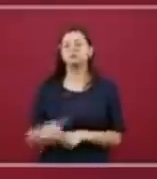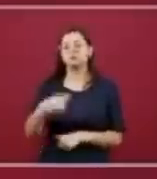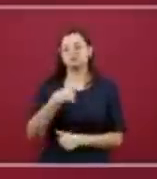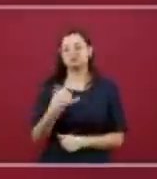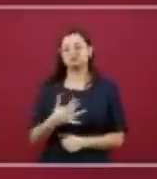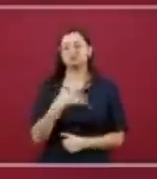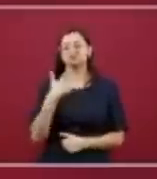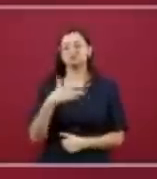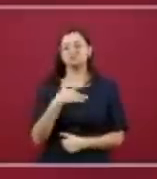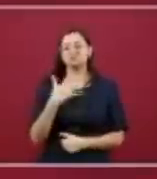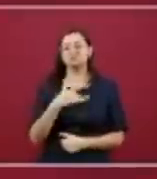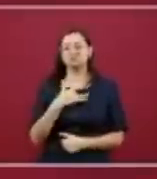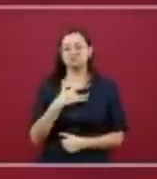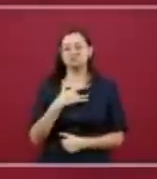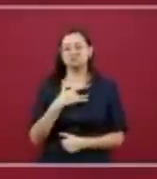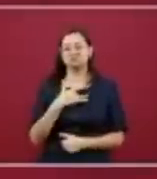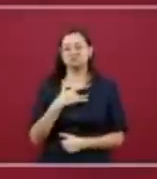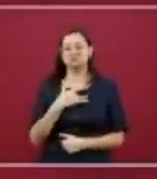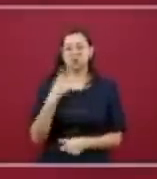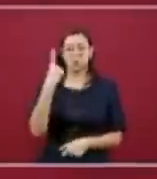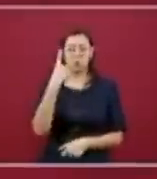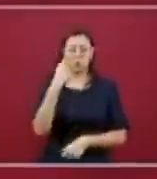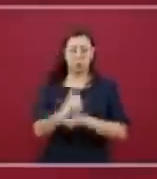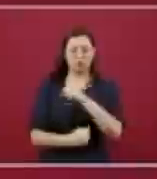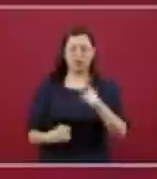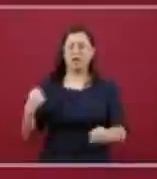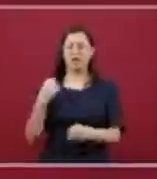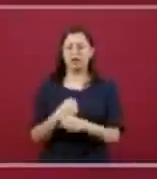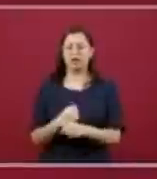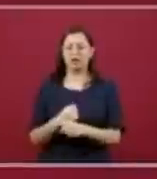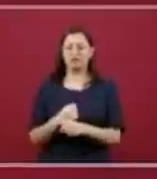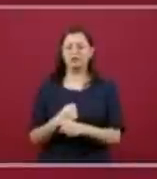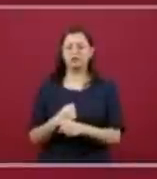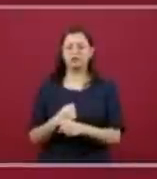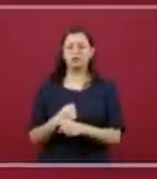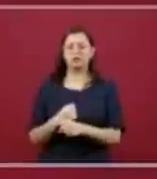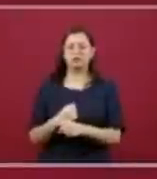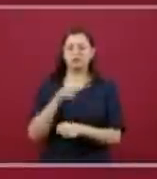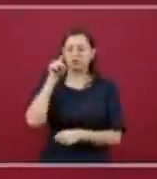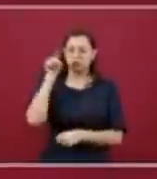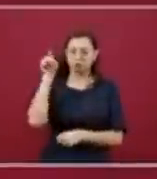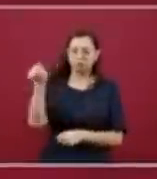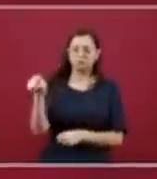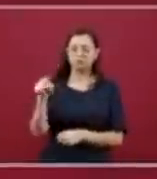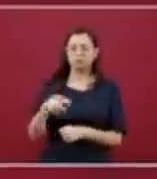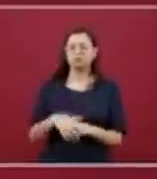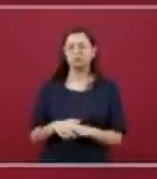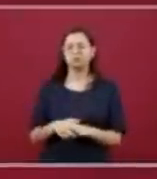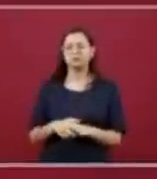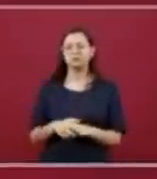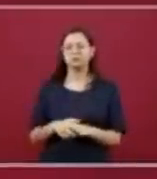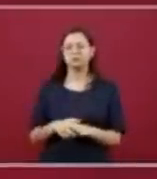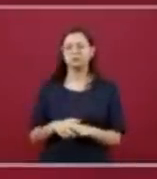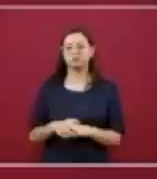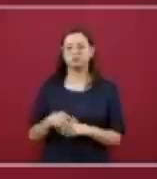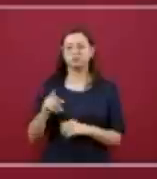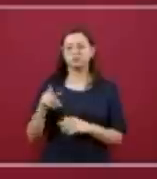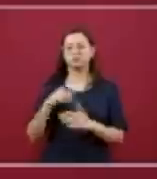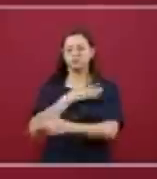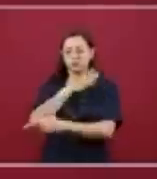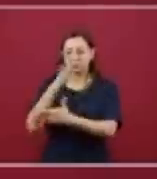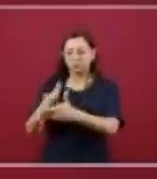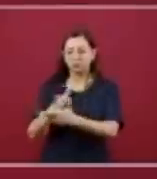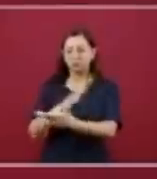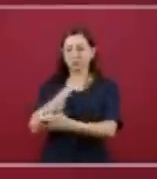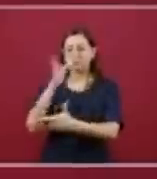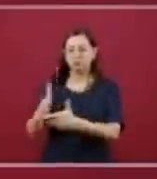que nada más en un año pueden asistir a las Islas Marías como campamentos